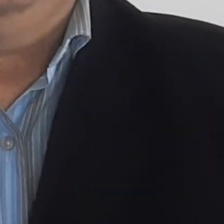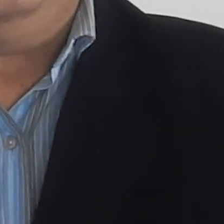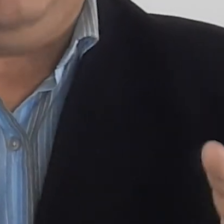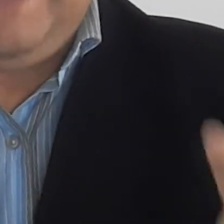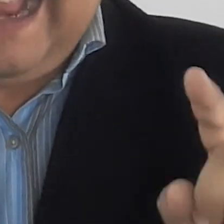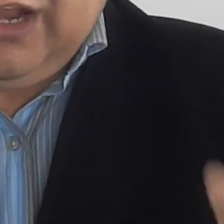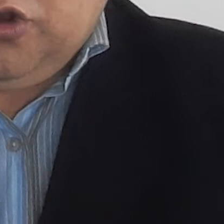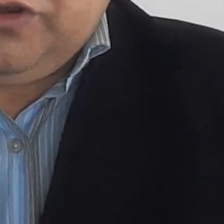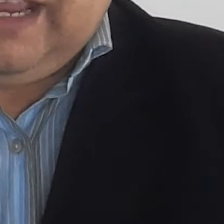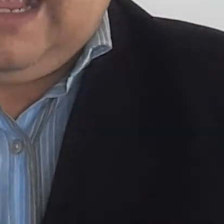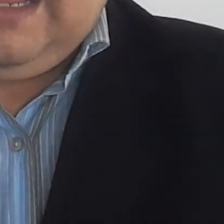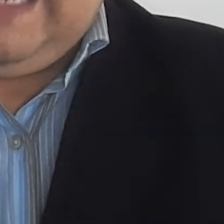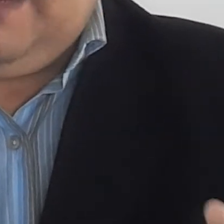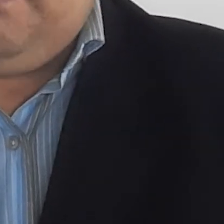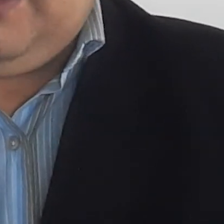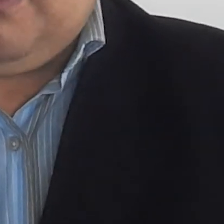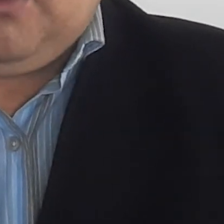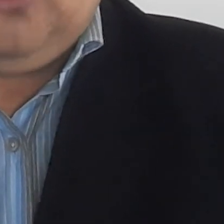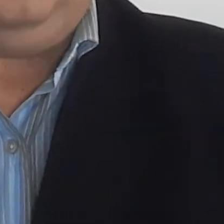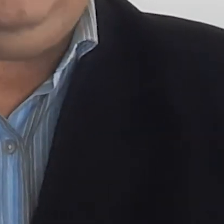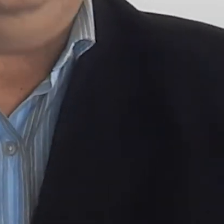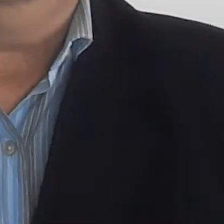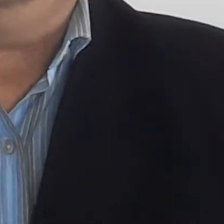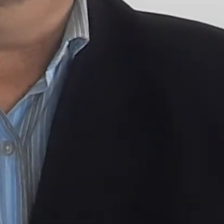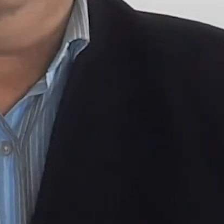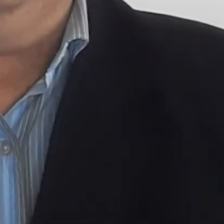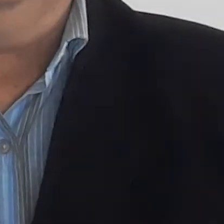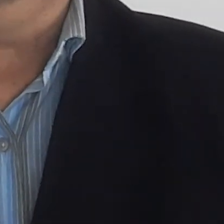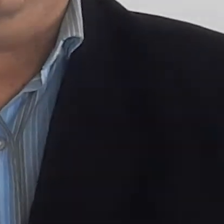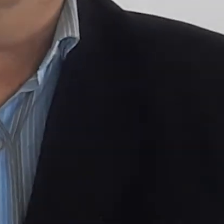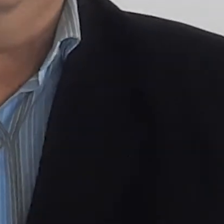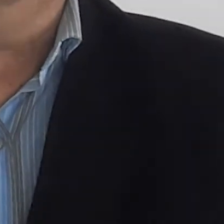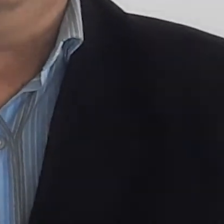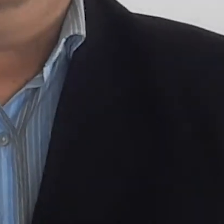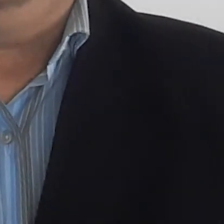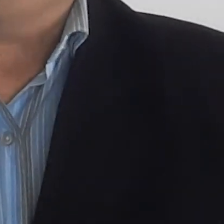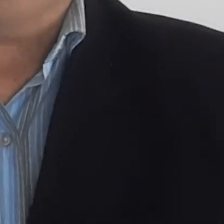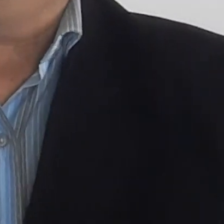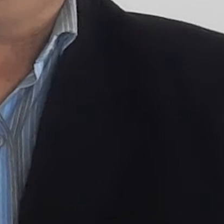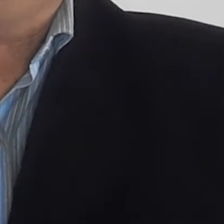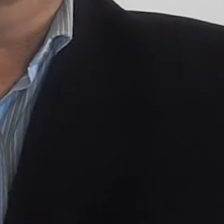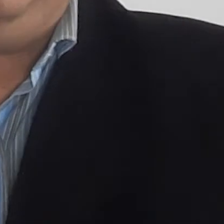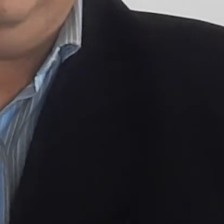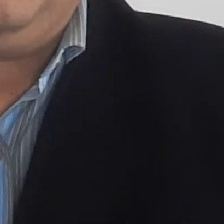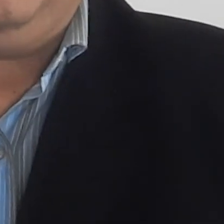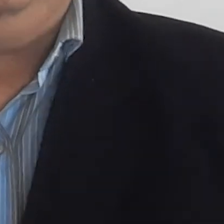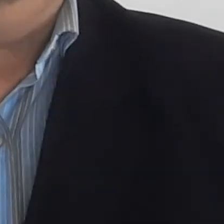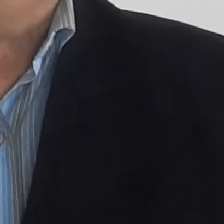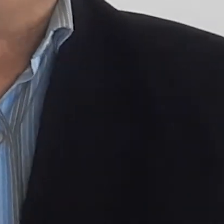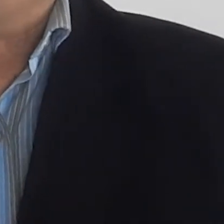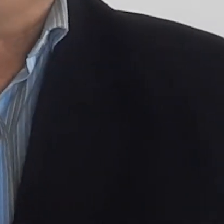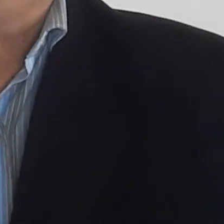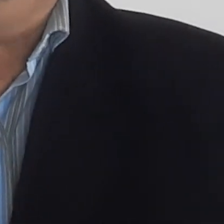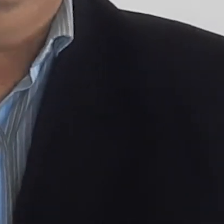Él sea la gloria y el imperio por los siglos de los siglos. Amén. El Señor le fortalezca,